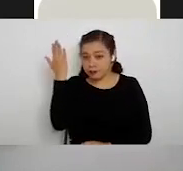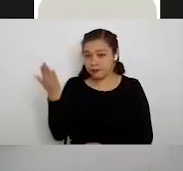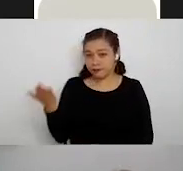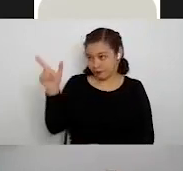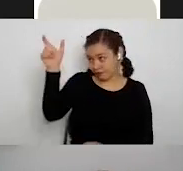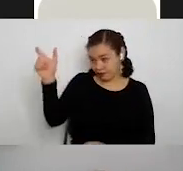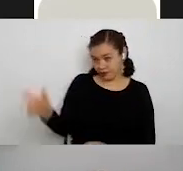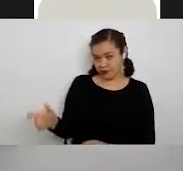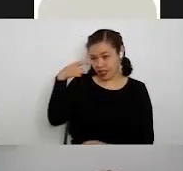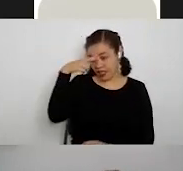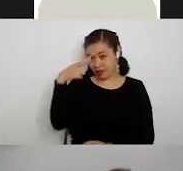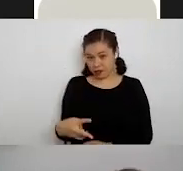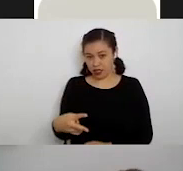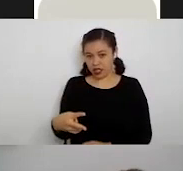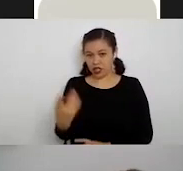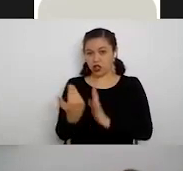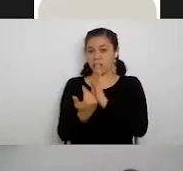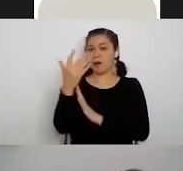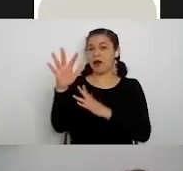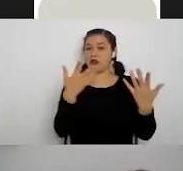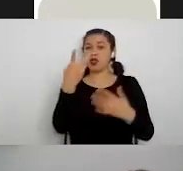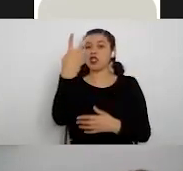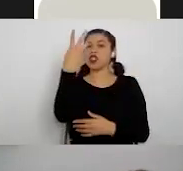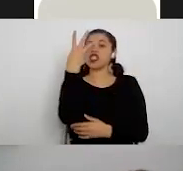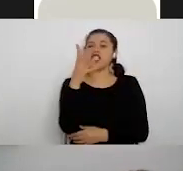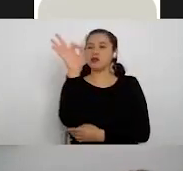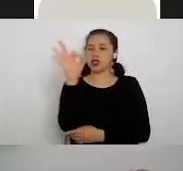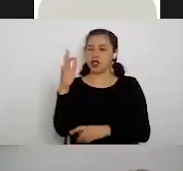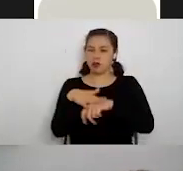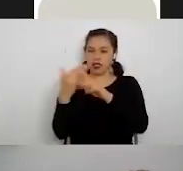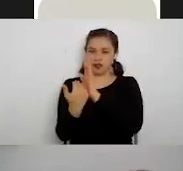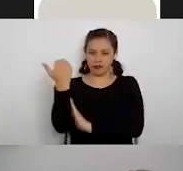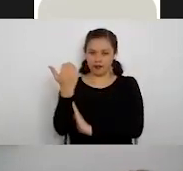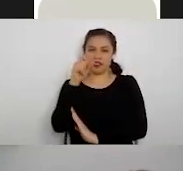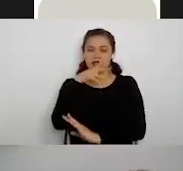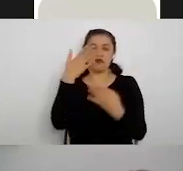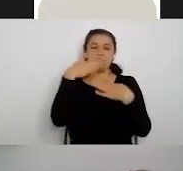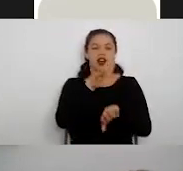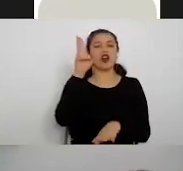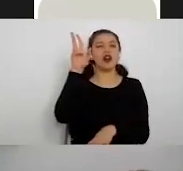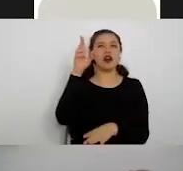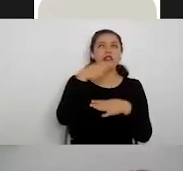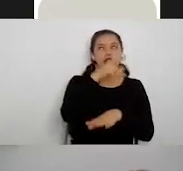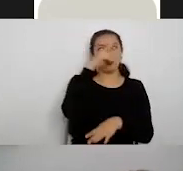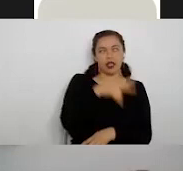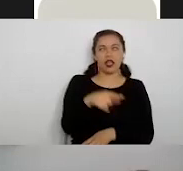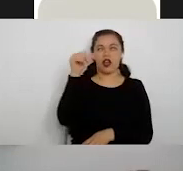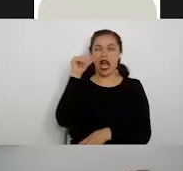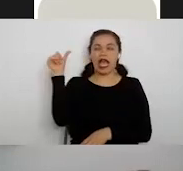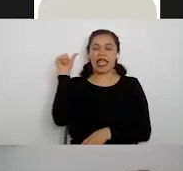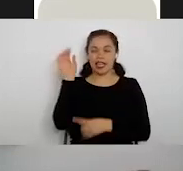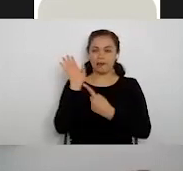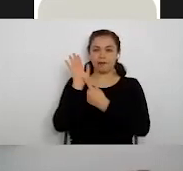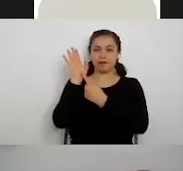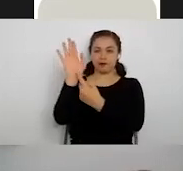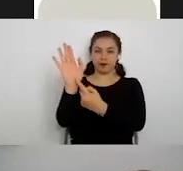economía mexicana va a crecer al 3, alrededor del 3. Y de hecho fue lo que hizo el Banco de México ayer. Ayer el Banco de México lo que dijo